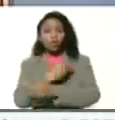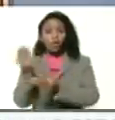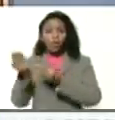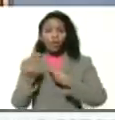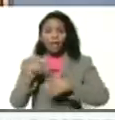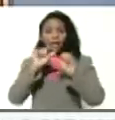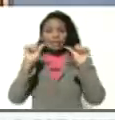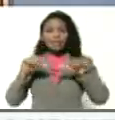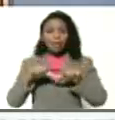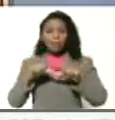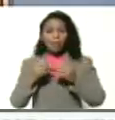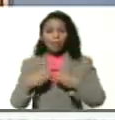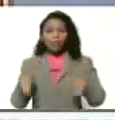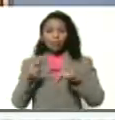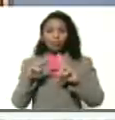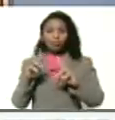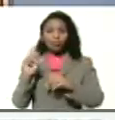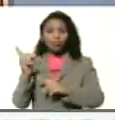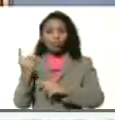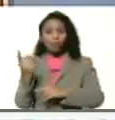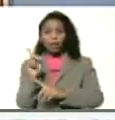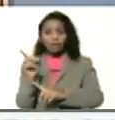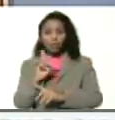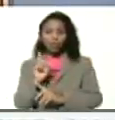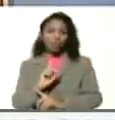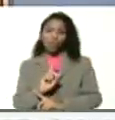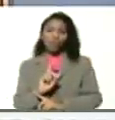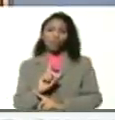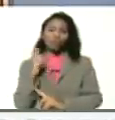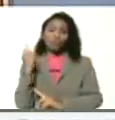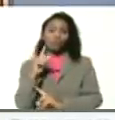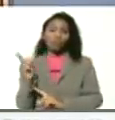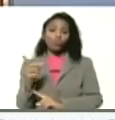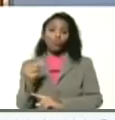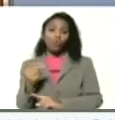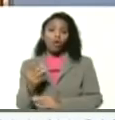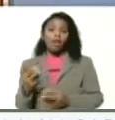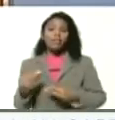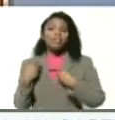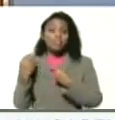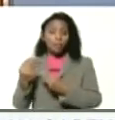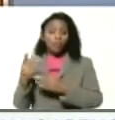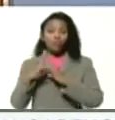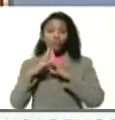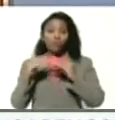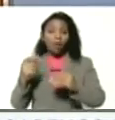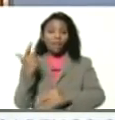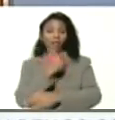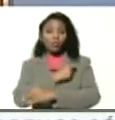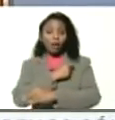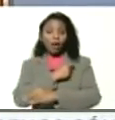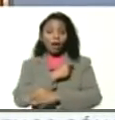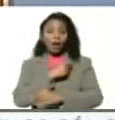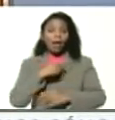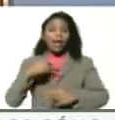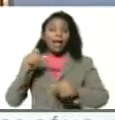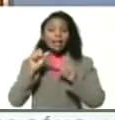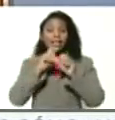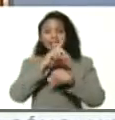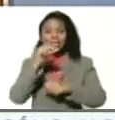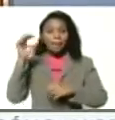sistema de naciones unidas cobas no sólo eso garantizaríamos todas las vacunas para vacunar el